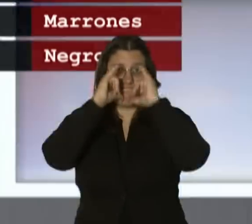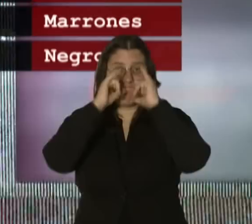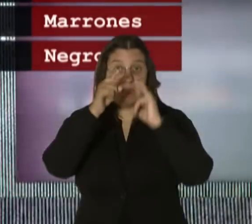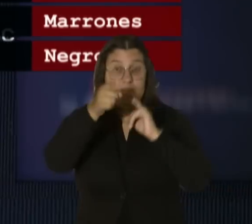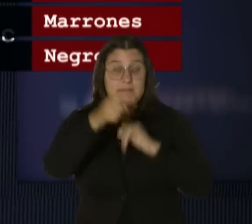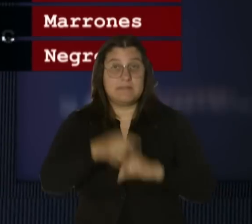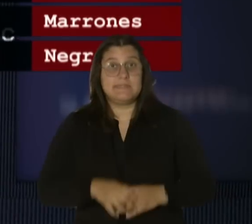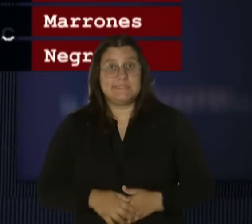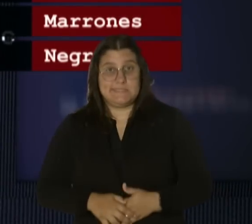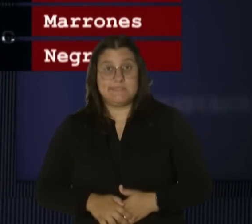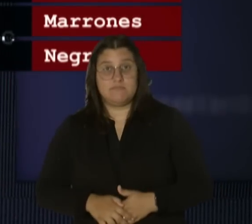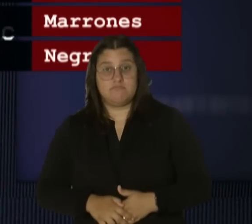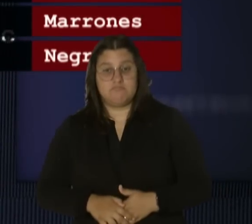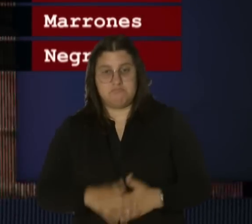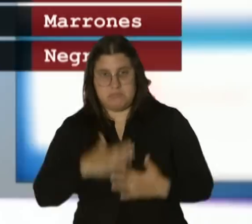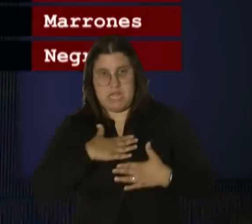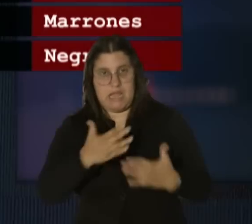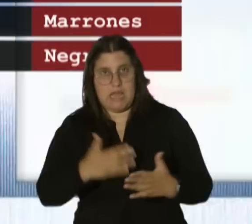Jimmy, entrégate.